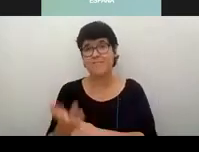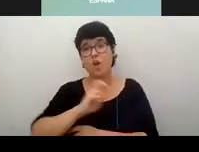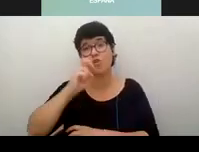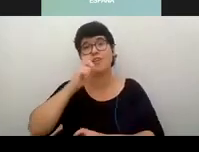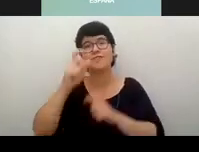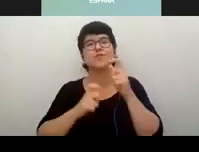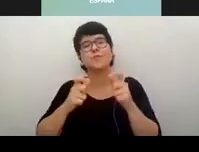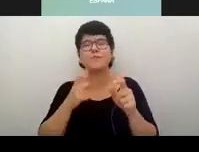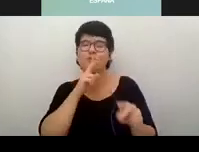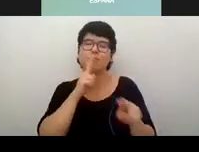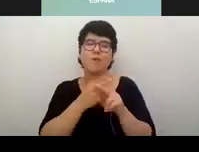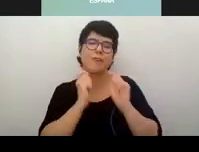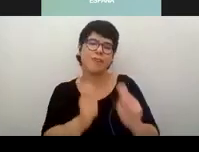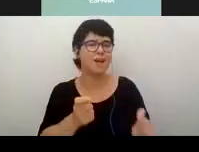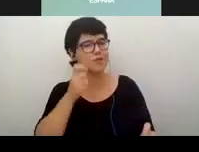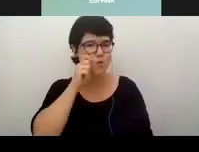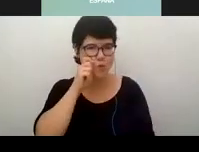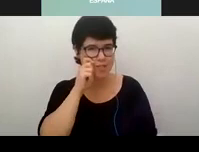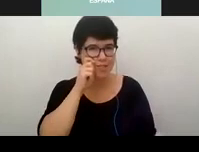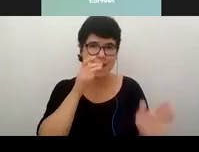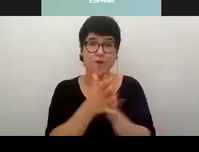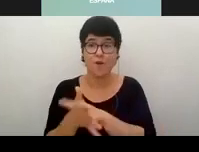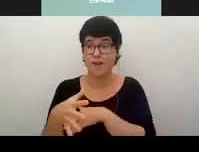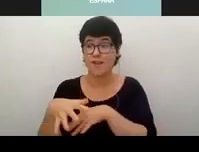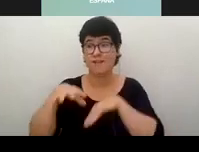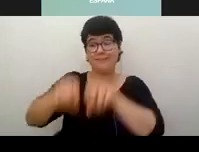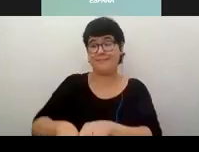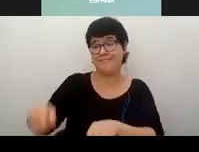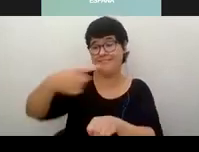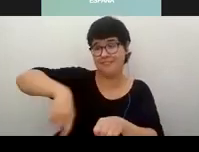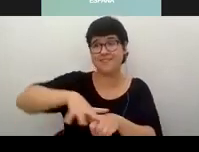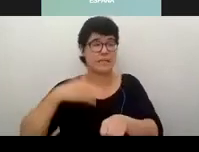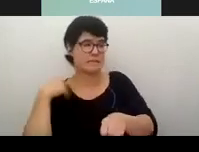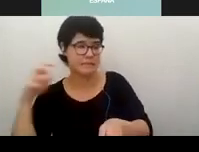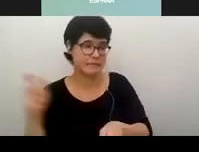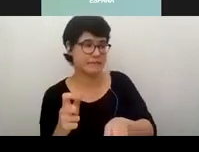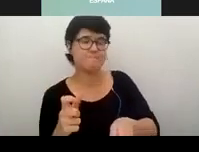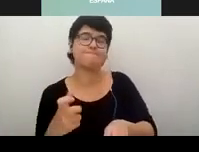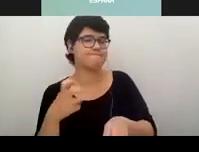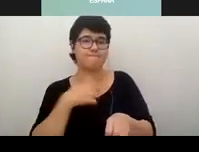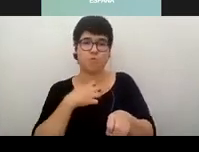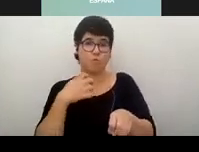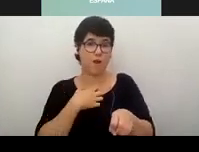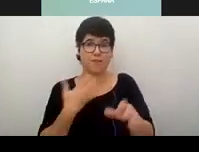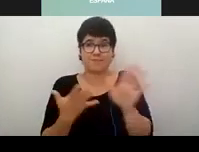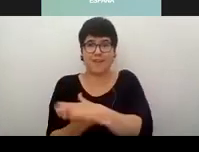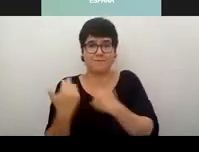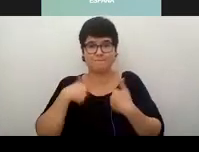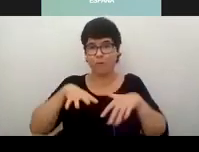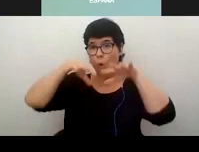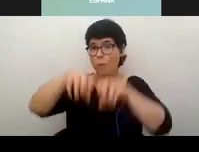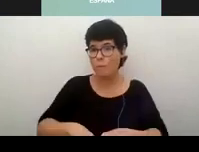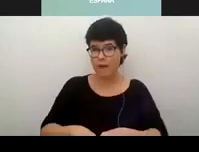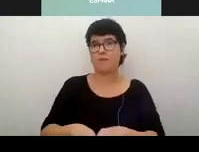nombrado turistas entre comillas, se va a encontrar con un lugar que ya está habitado por determinadas bacterias que han